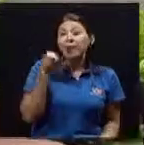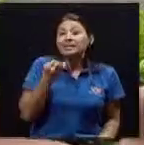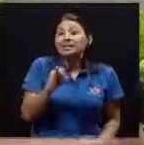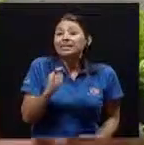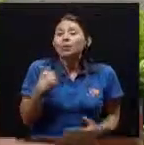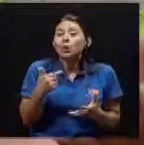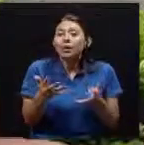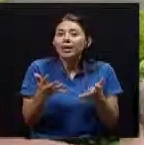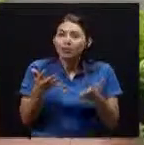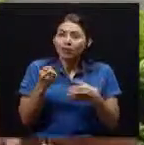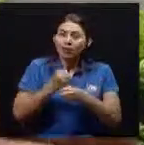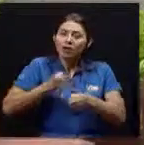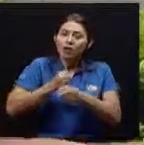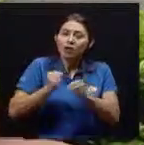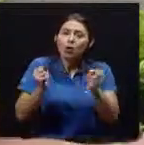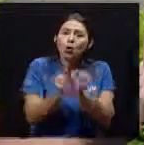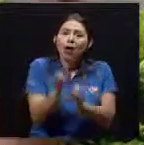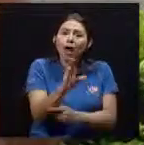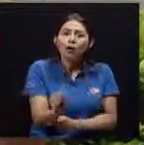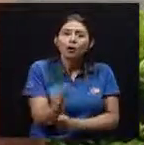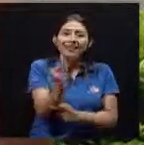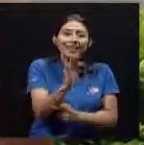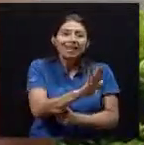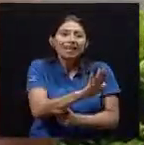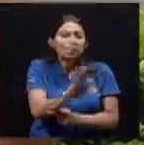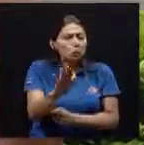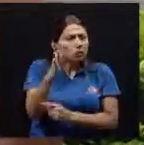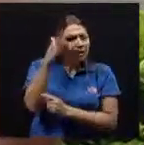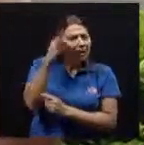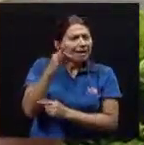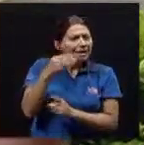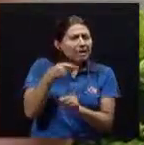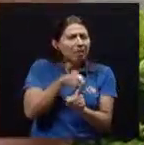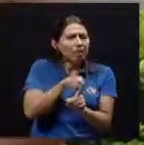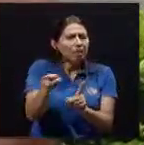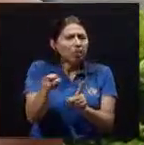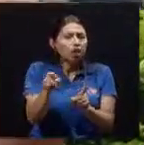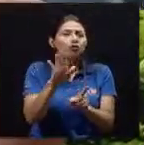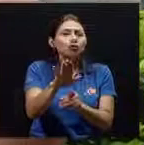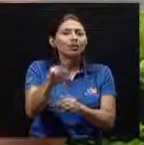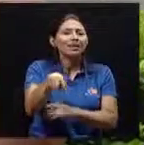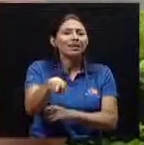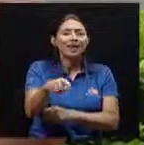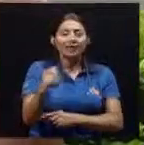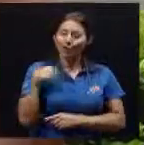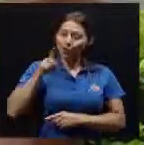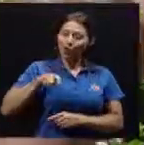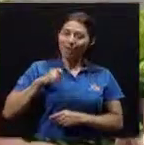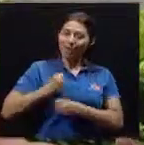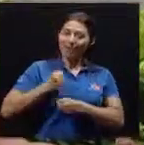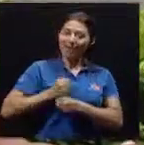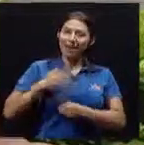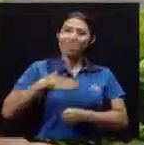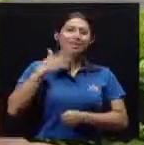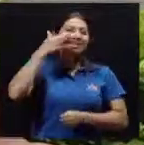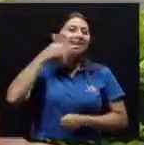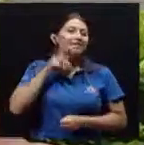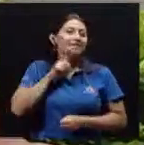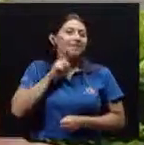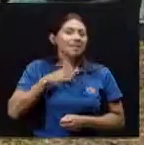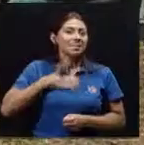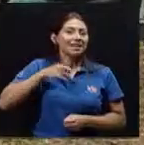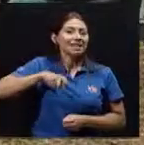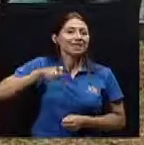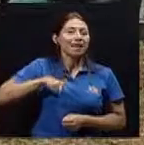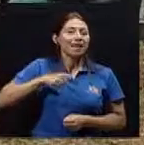el adolescente, sus mitos, sus necesidades, tengo que partir de trabajar mis propios mitos y mis propias necesidades para poder abordar esta